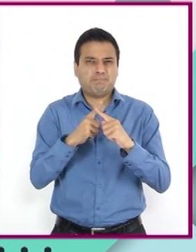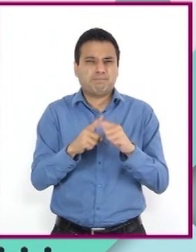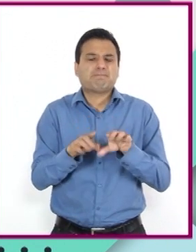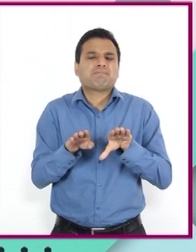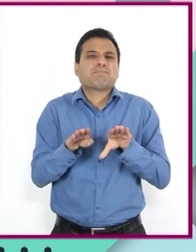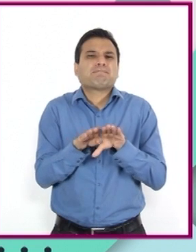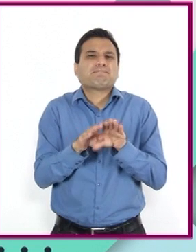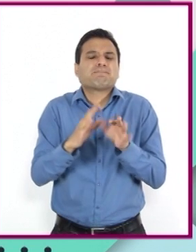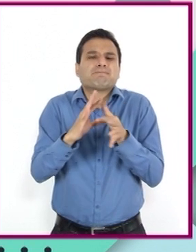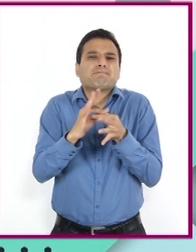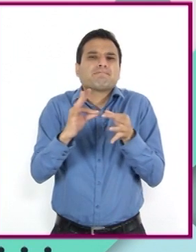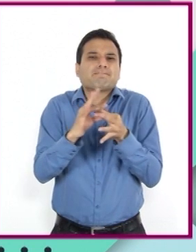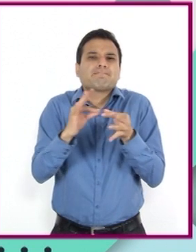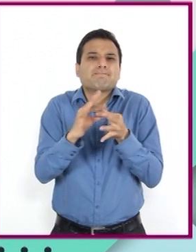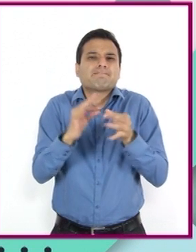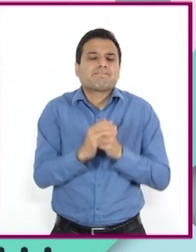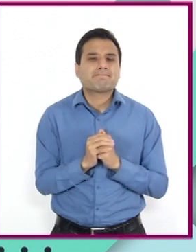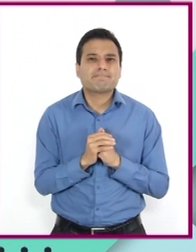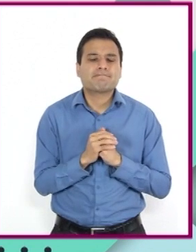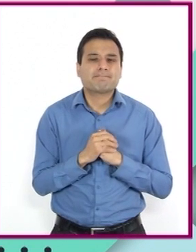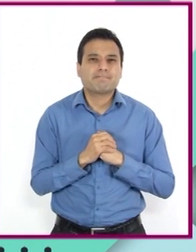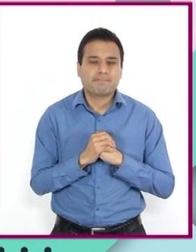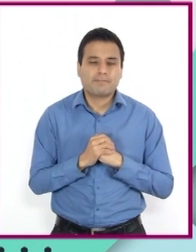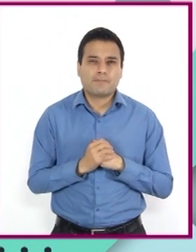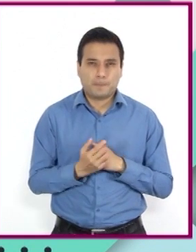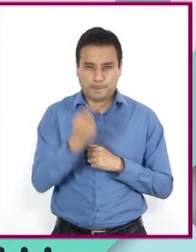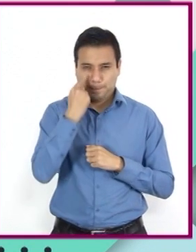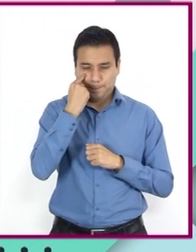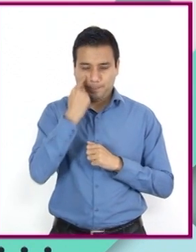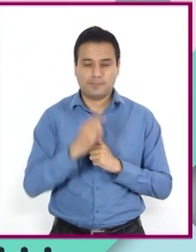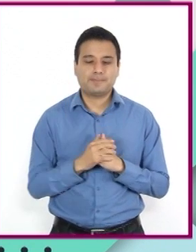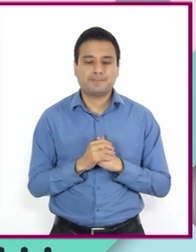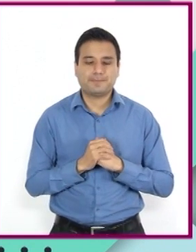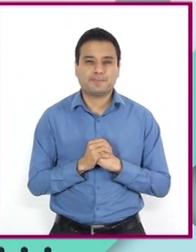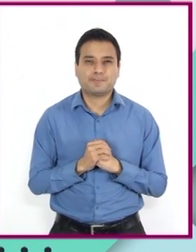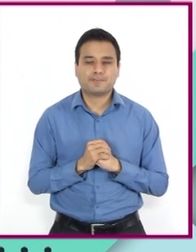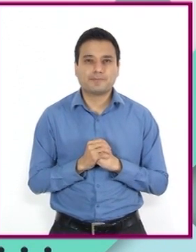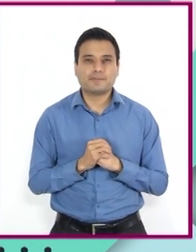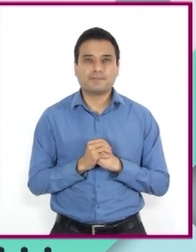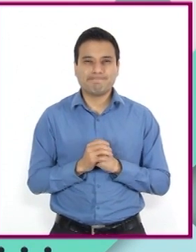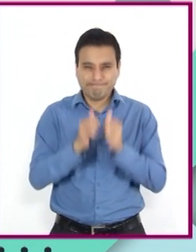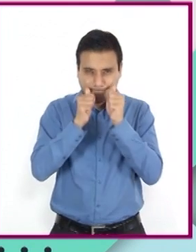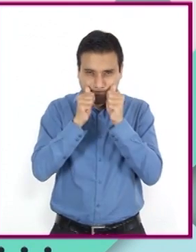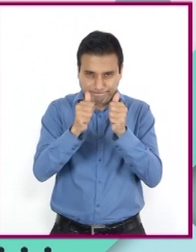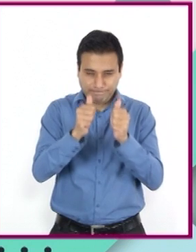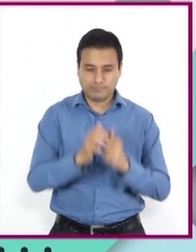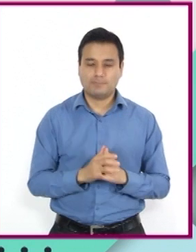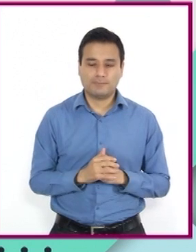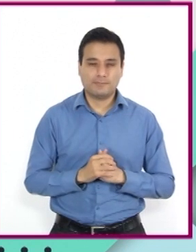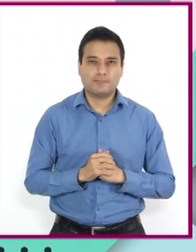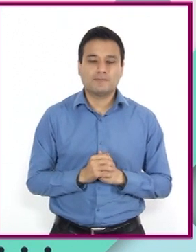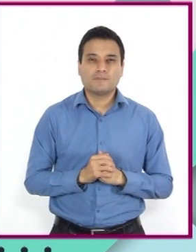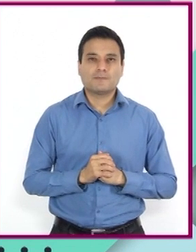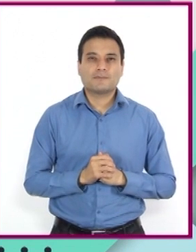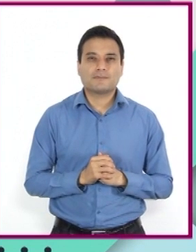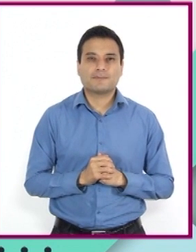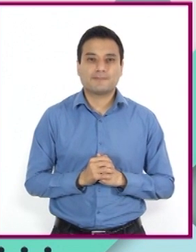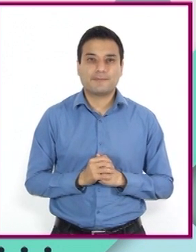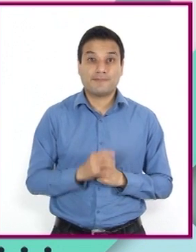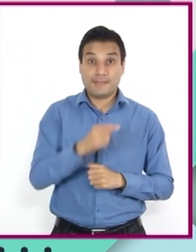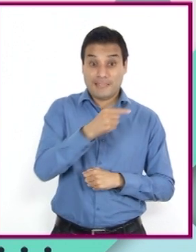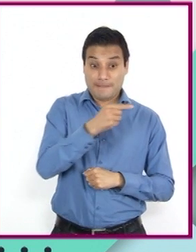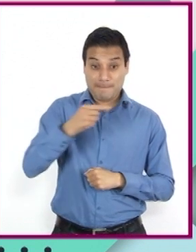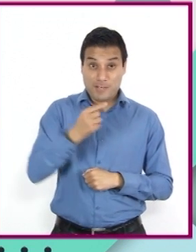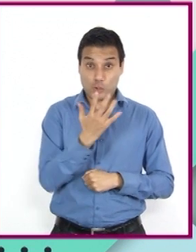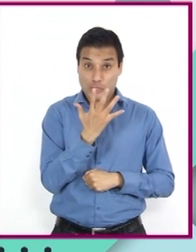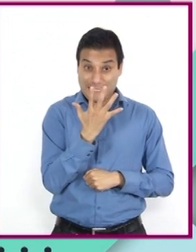para explicar cómo se hace esta división es el siguiente. Así que pongan mucha atención. 5